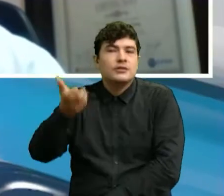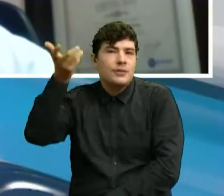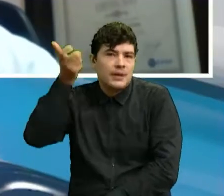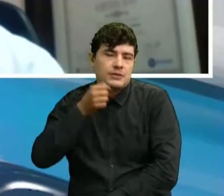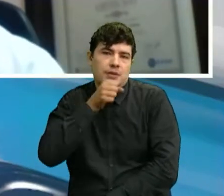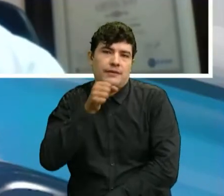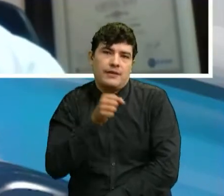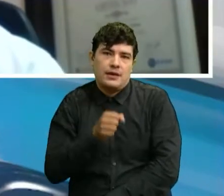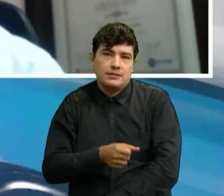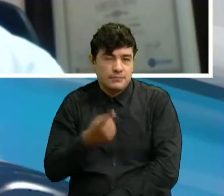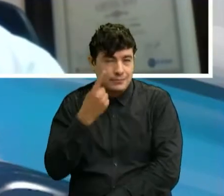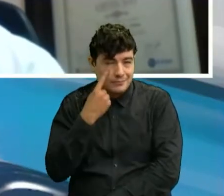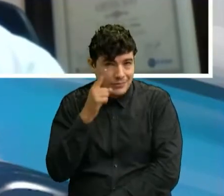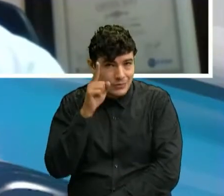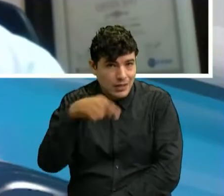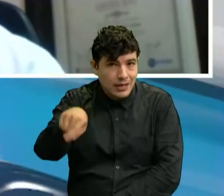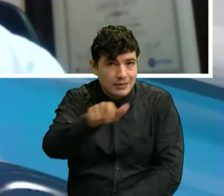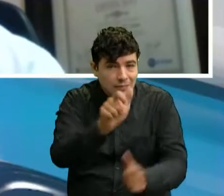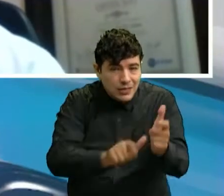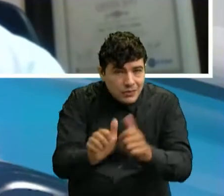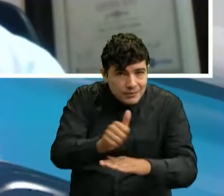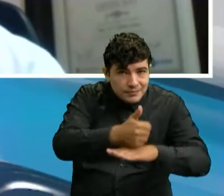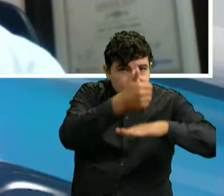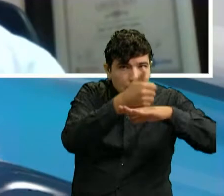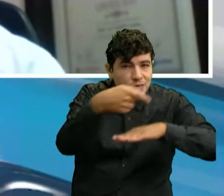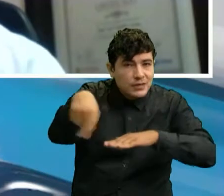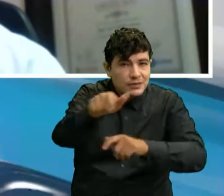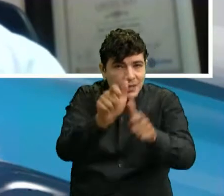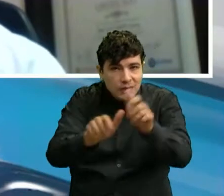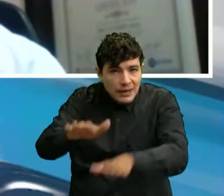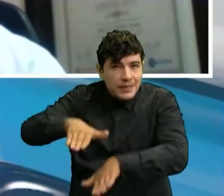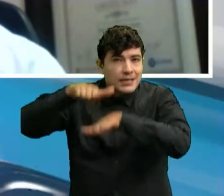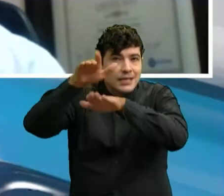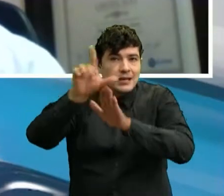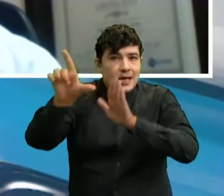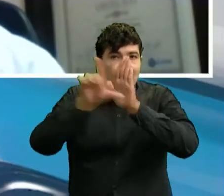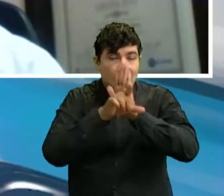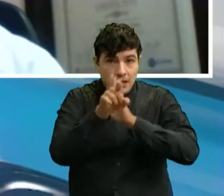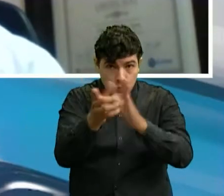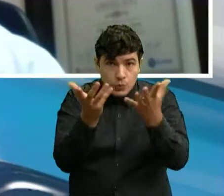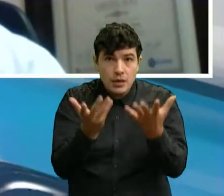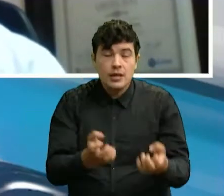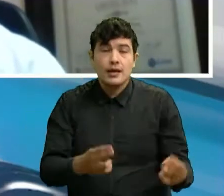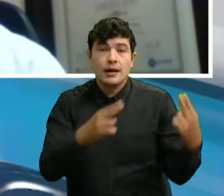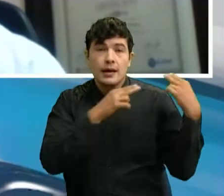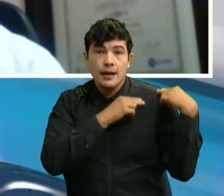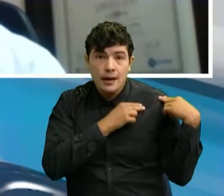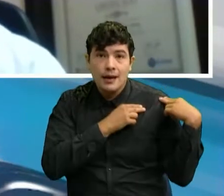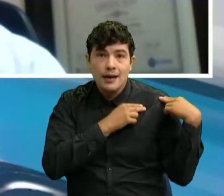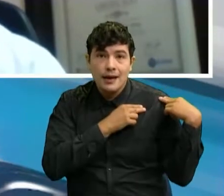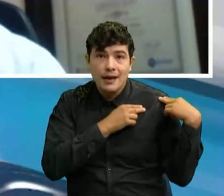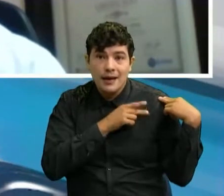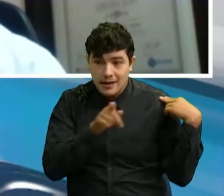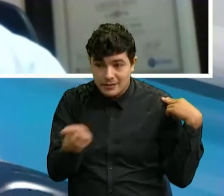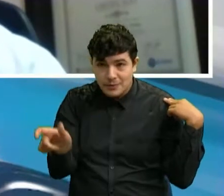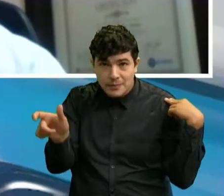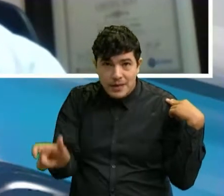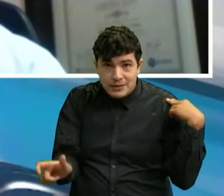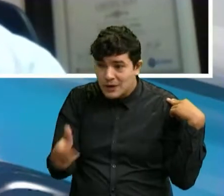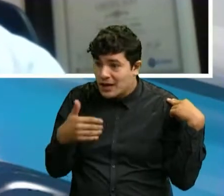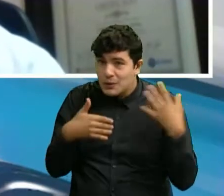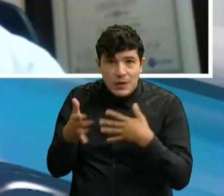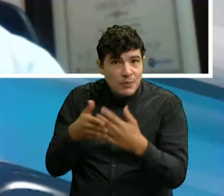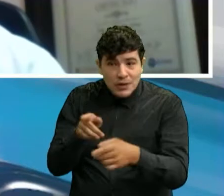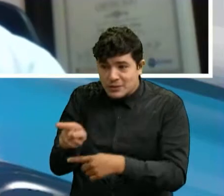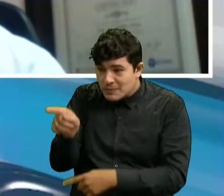empleador, si me escuchan empleadores, representantes legales, si usted quiere ser responsable, así su trabajador tenga